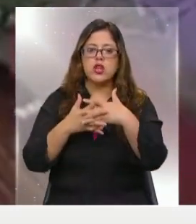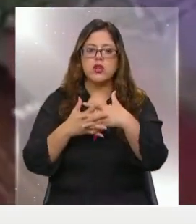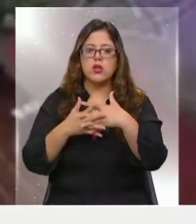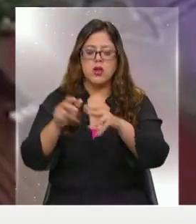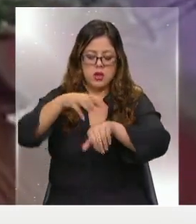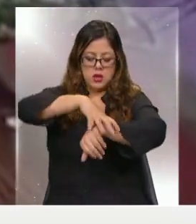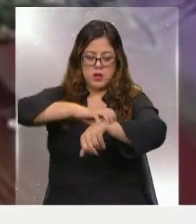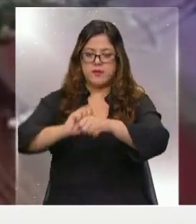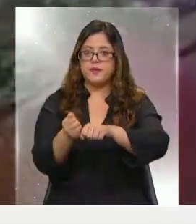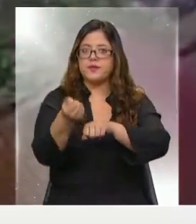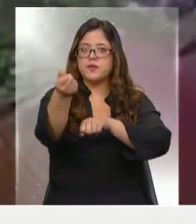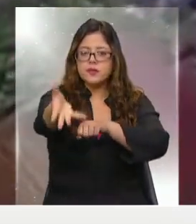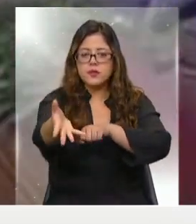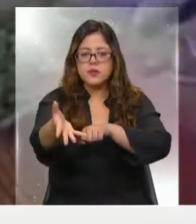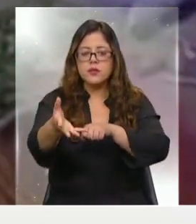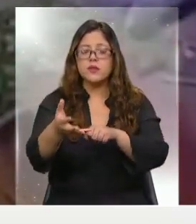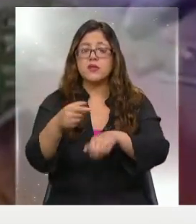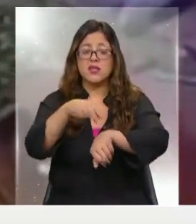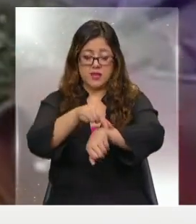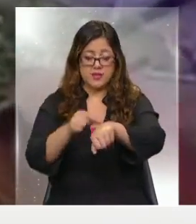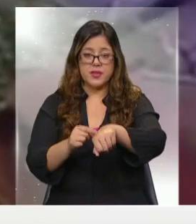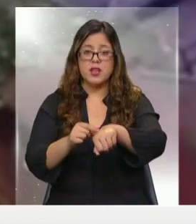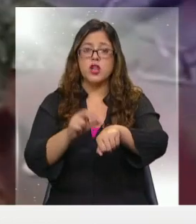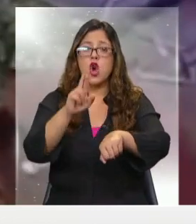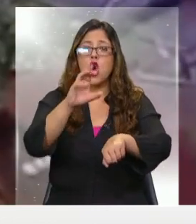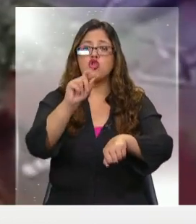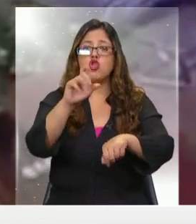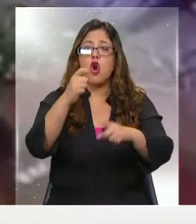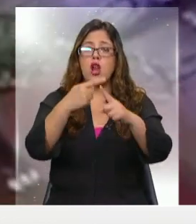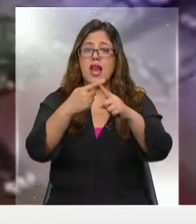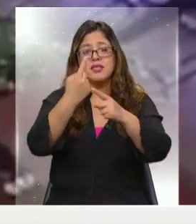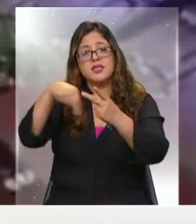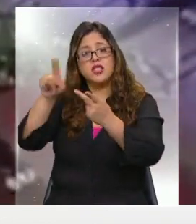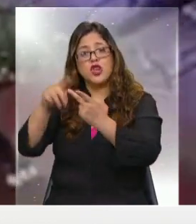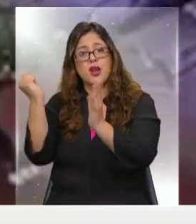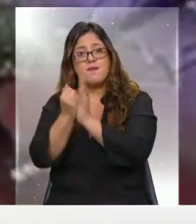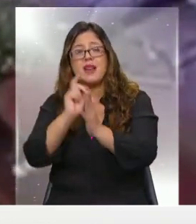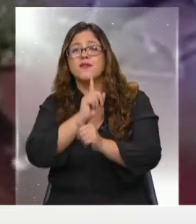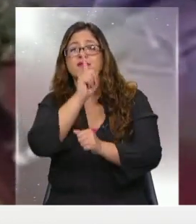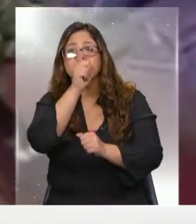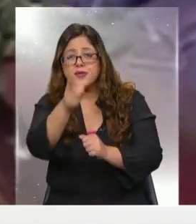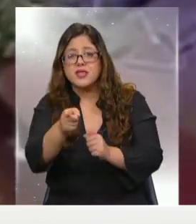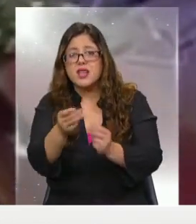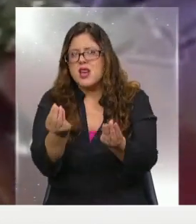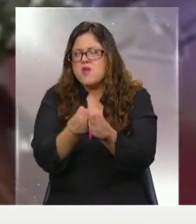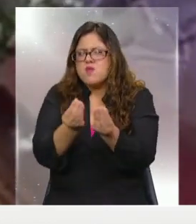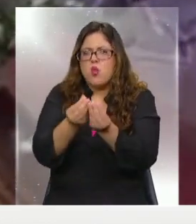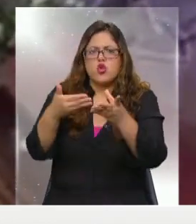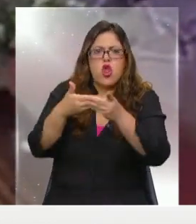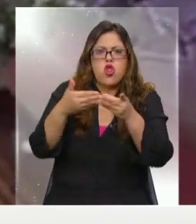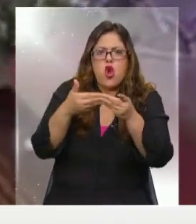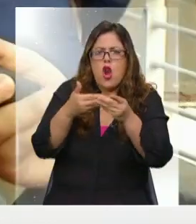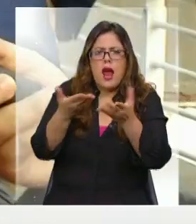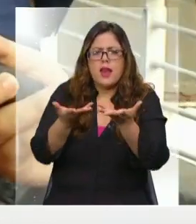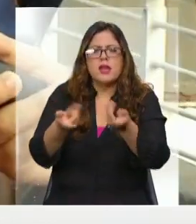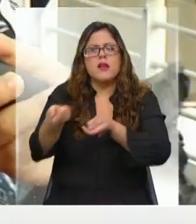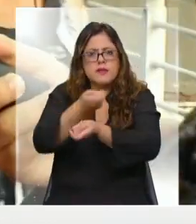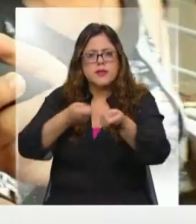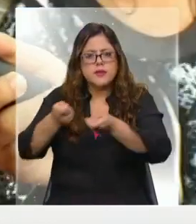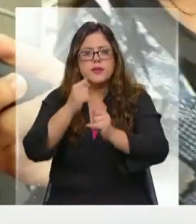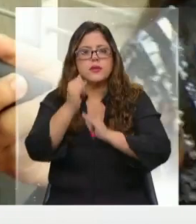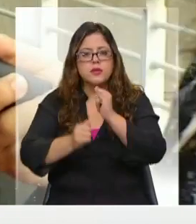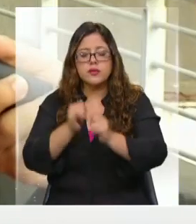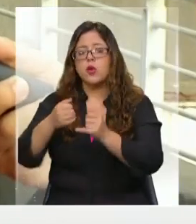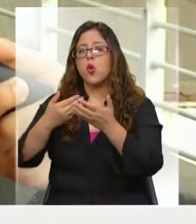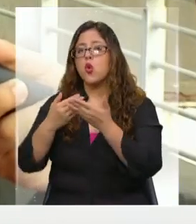en entregarlo. Dos objetos de alto valor, un Rolex y otro Bruguette, que se venden por decenas de miles de dólares en internet. Todos los delitos